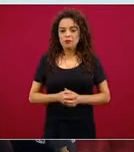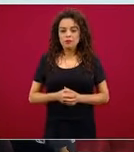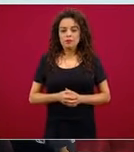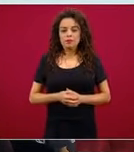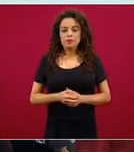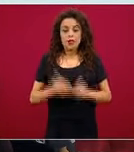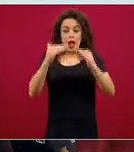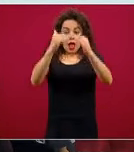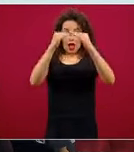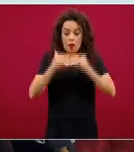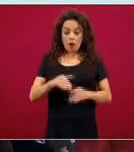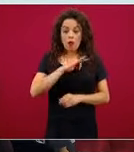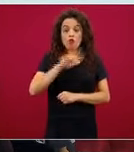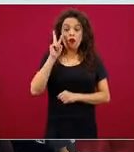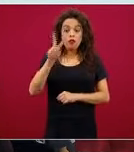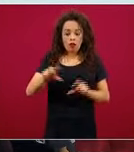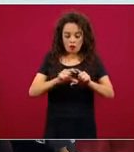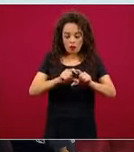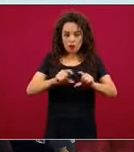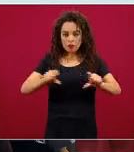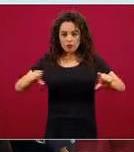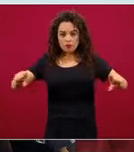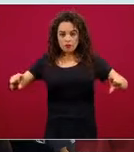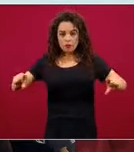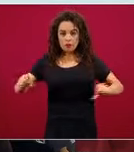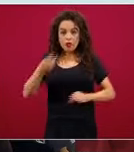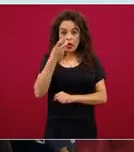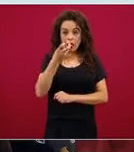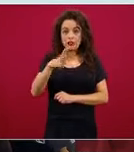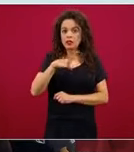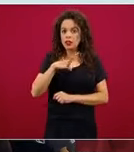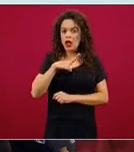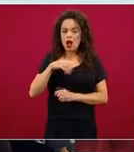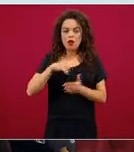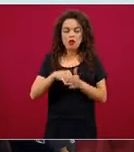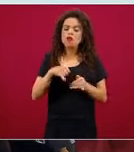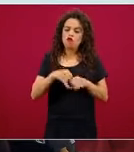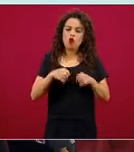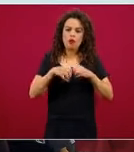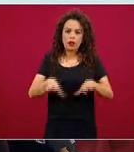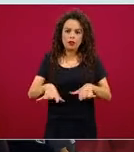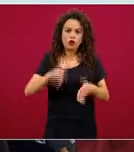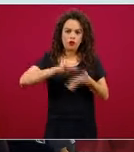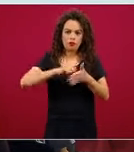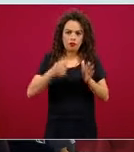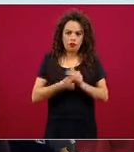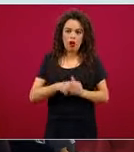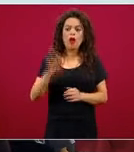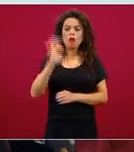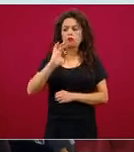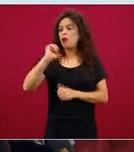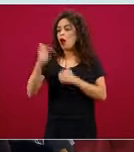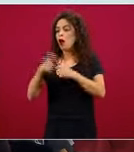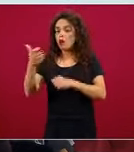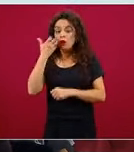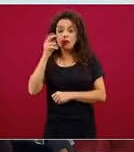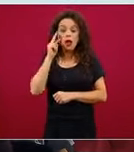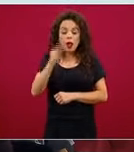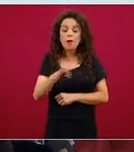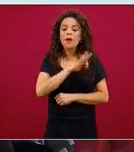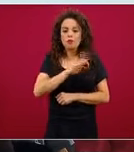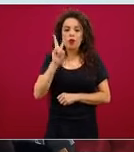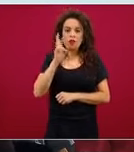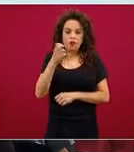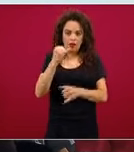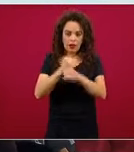la liga donde están, la iniciativa donde está la nota técnica. Si alguna persona la quiere consultar, puede hacerlo ahí en esa